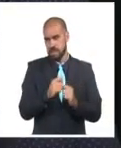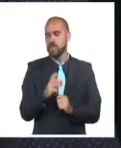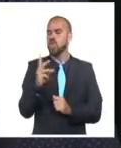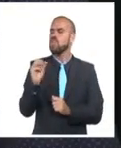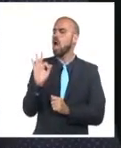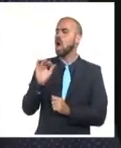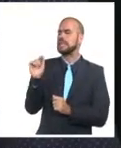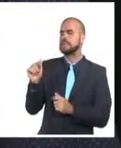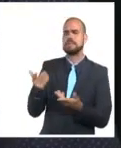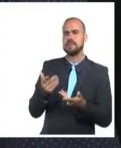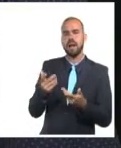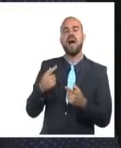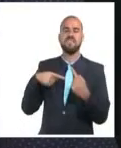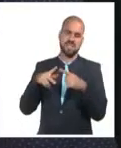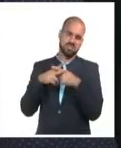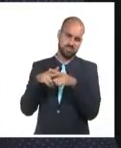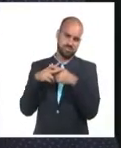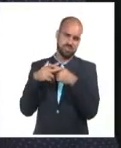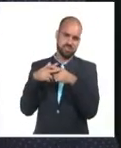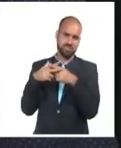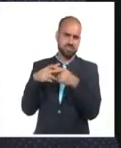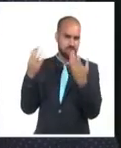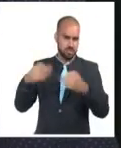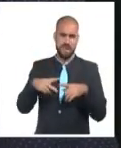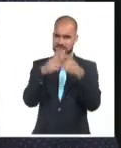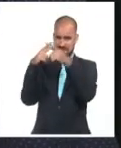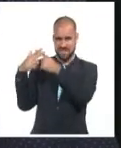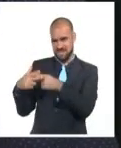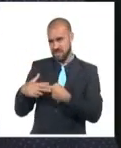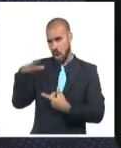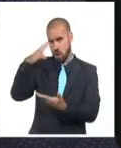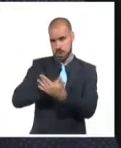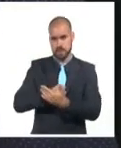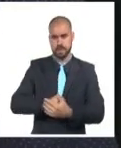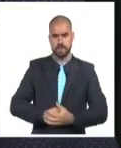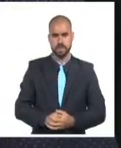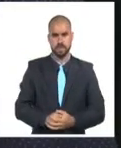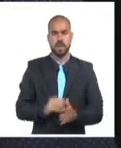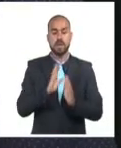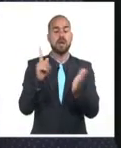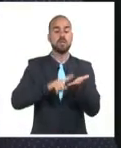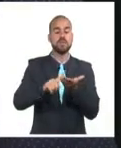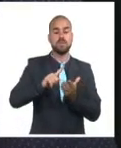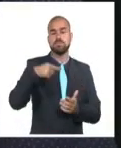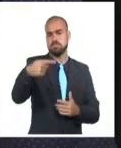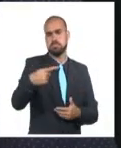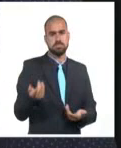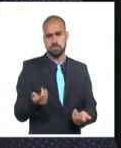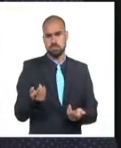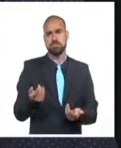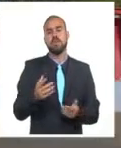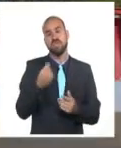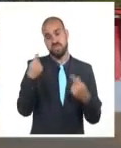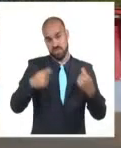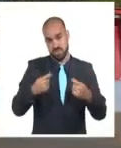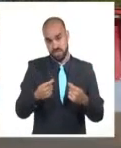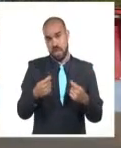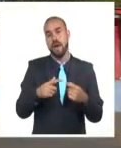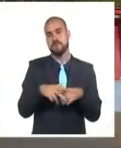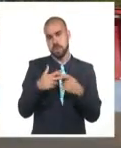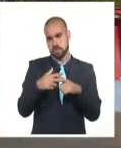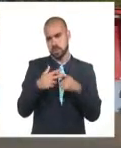que está en mantenimiento planificado. Que bueno, esa unidad la semana que viene ya debemos ya tenerla en servicio con